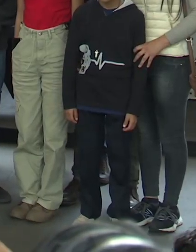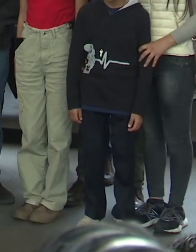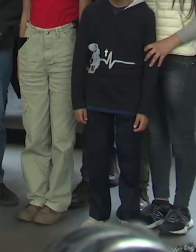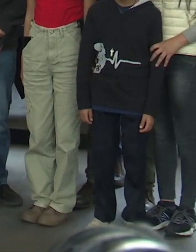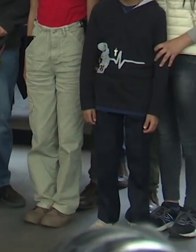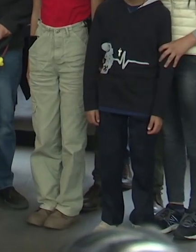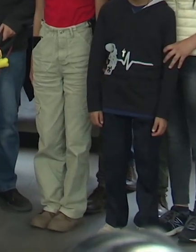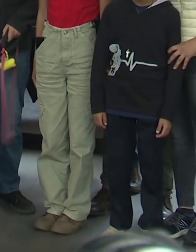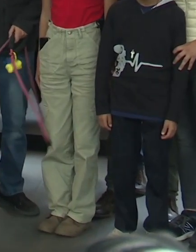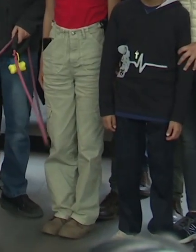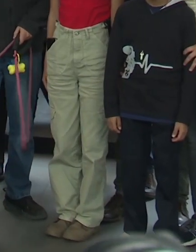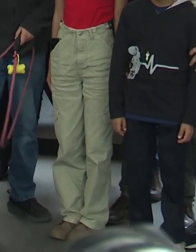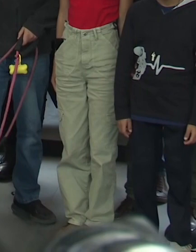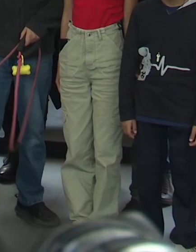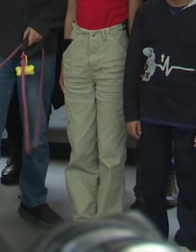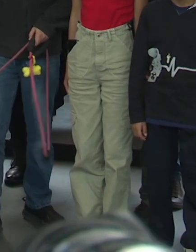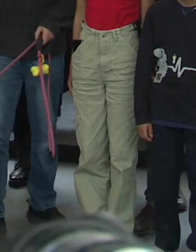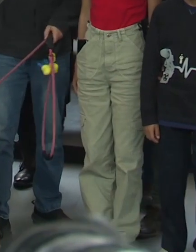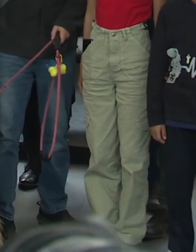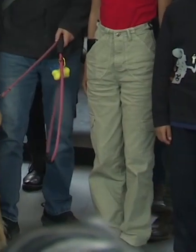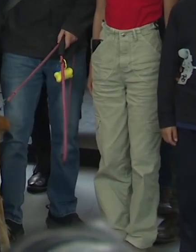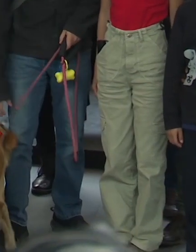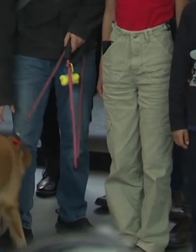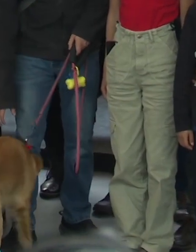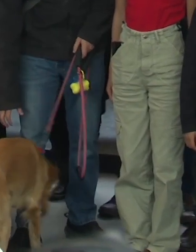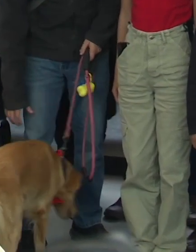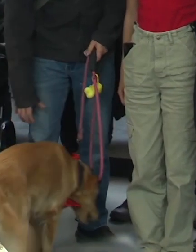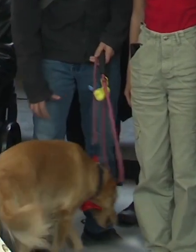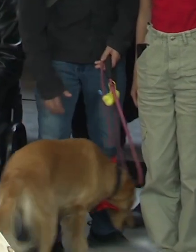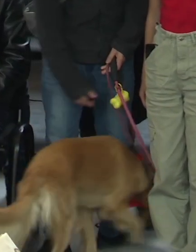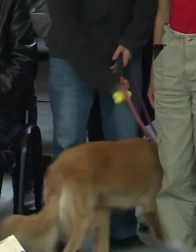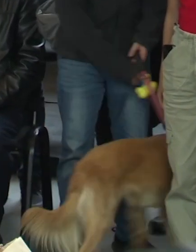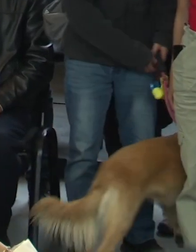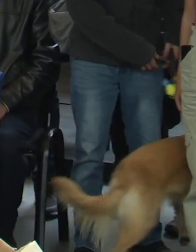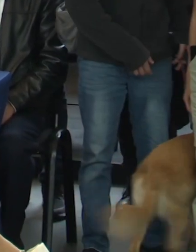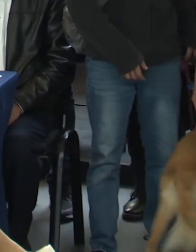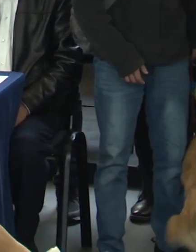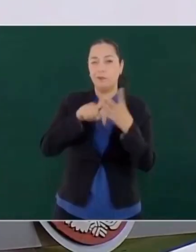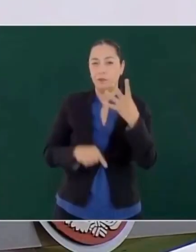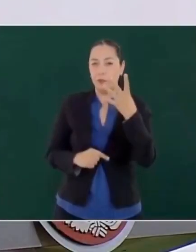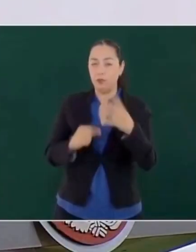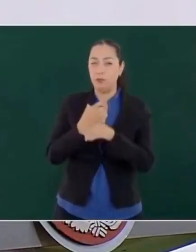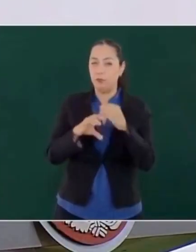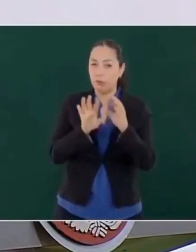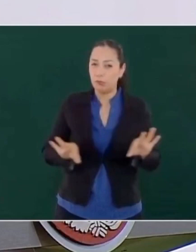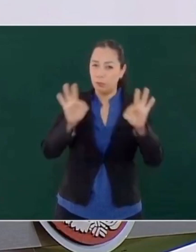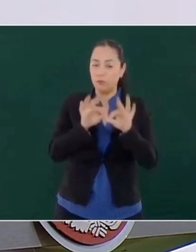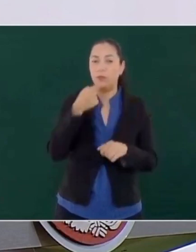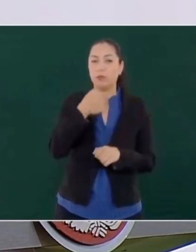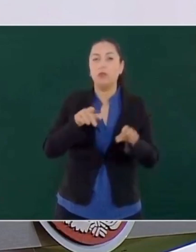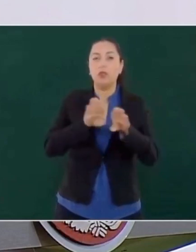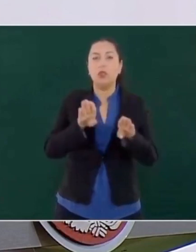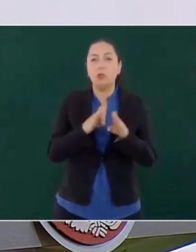canciller mexicana sostiene que el incidente del pasado viernes es injustificable no existe ninguna